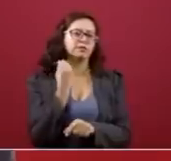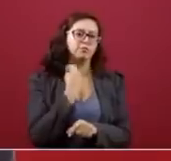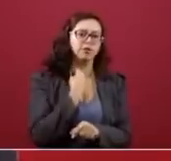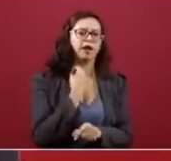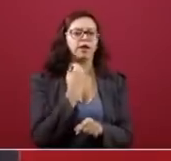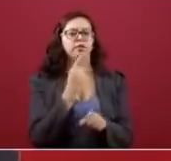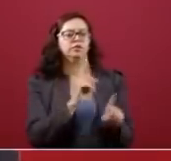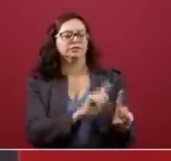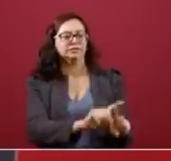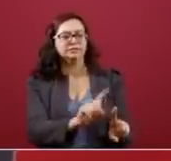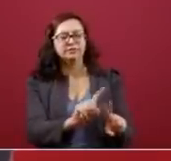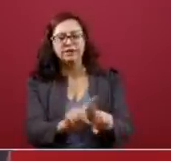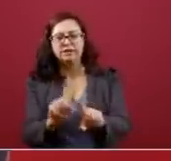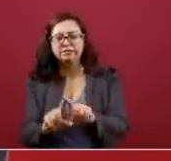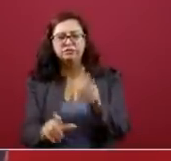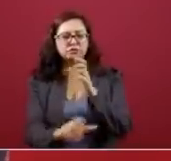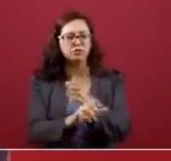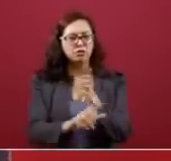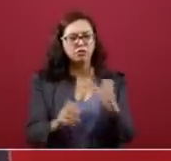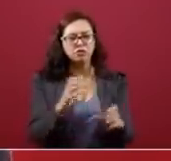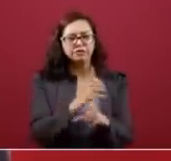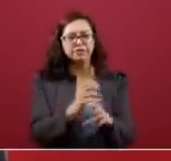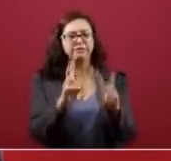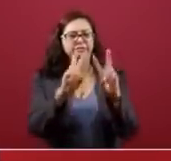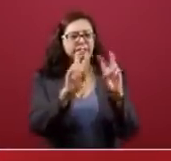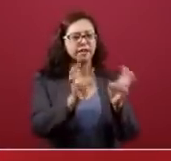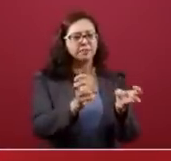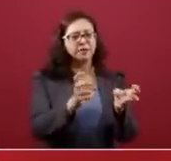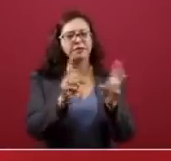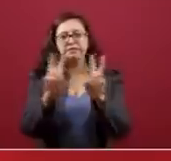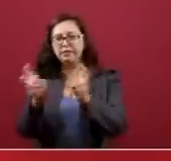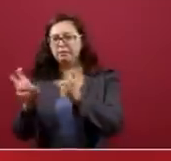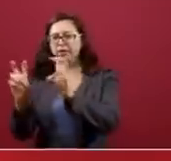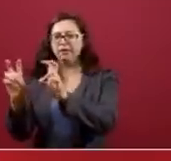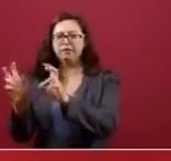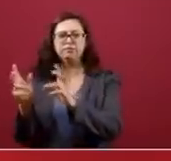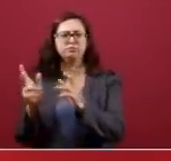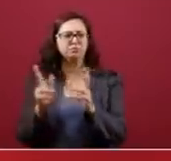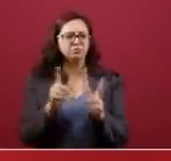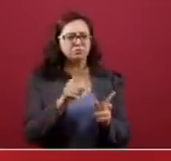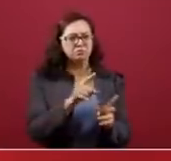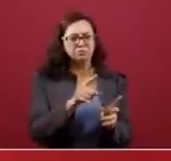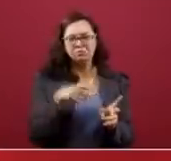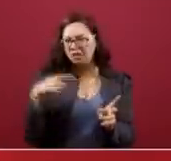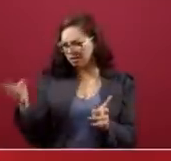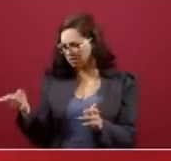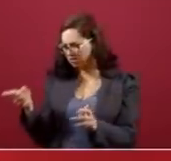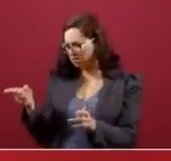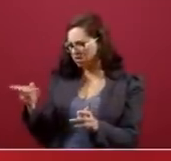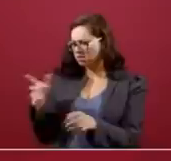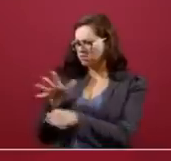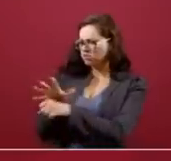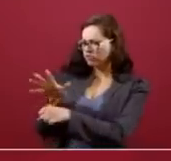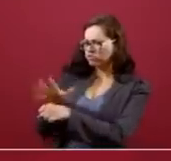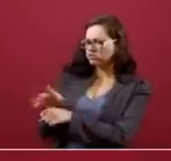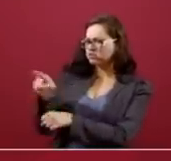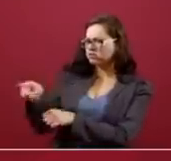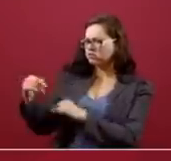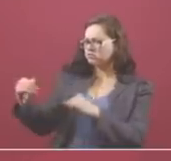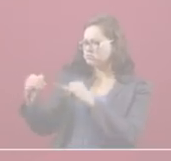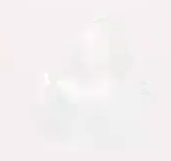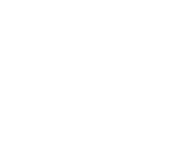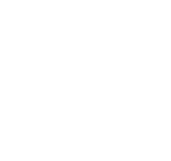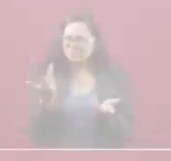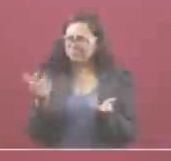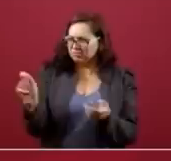la elaboración de tareas que puedan realizar las instituciones